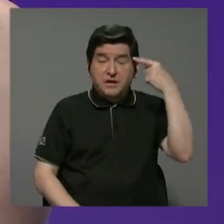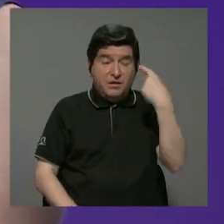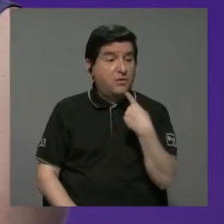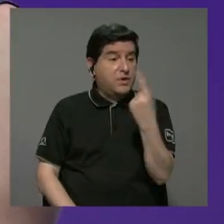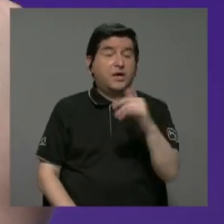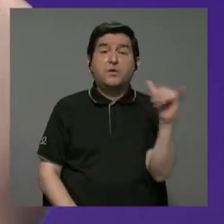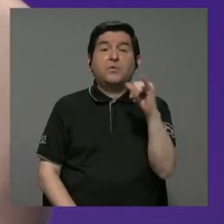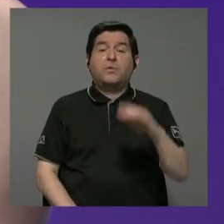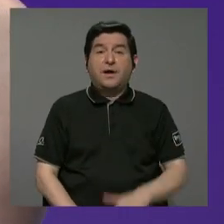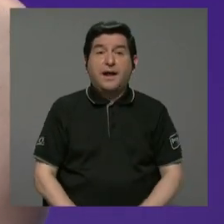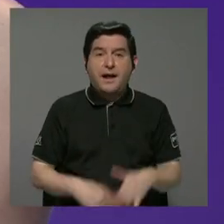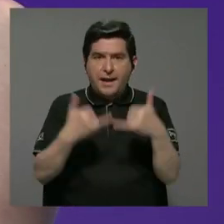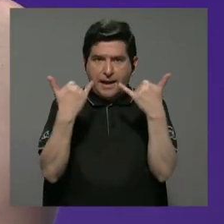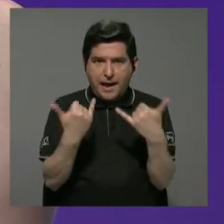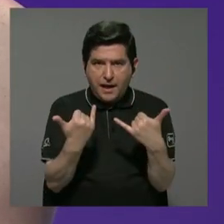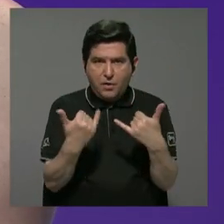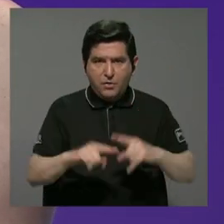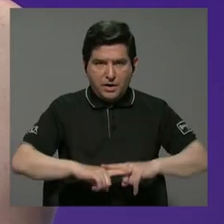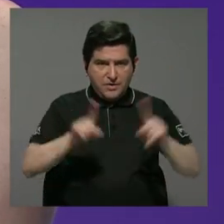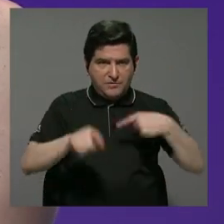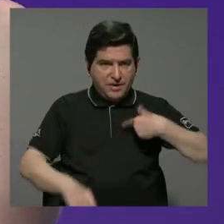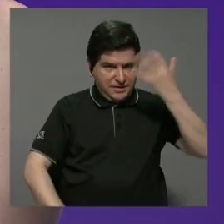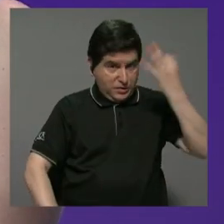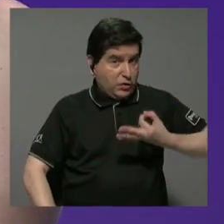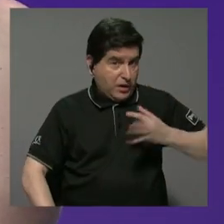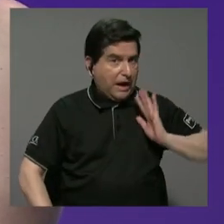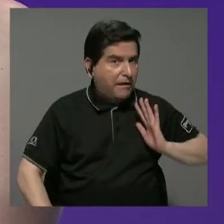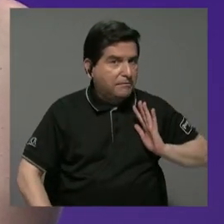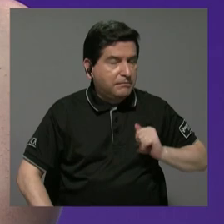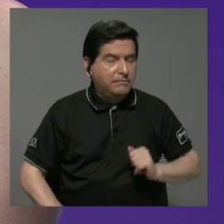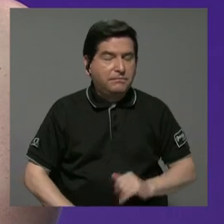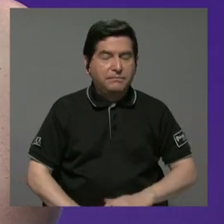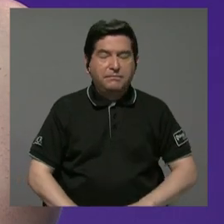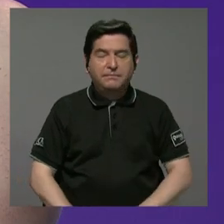dicho también. Ahora, otra cosa es que uno les crea también.